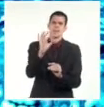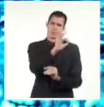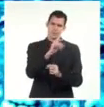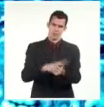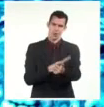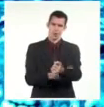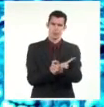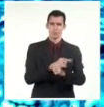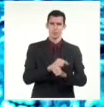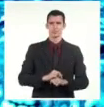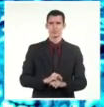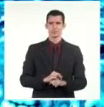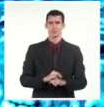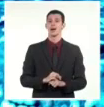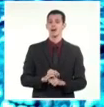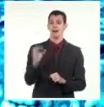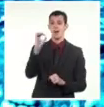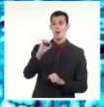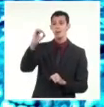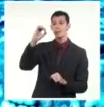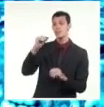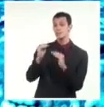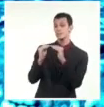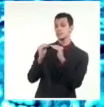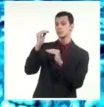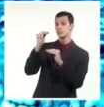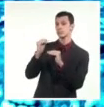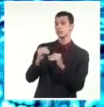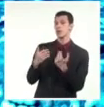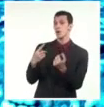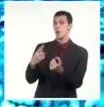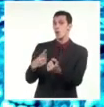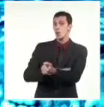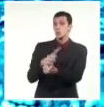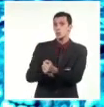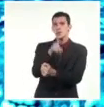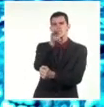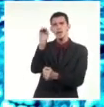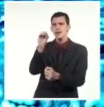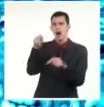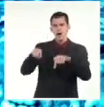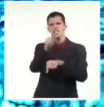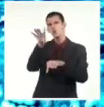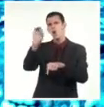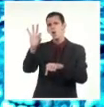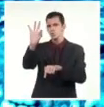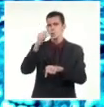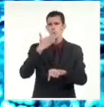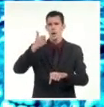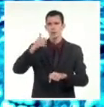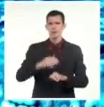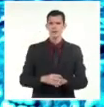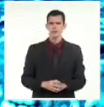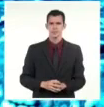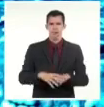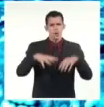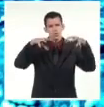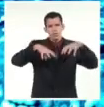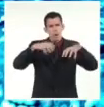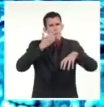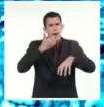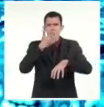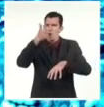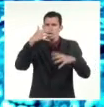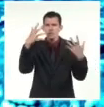oriental sí superó el suyo con el 108%. Entre los municipios sobresalen aquellos donde llovió lo esperado, seguidos de los que